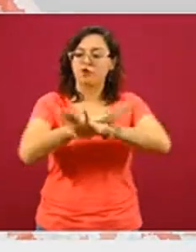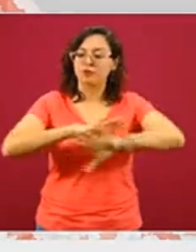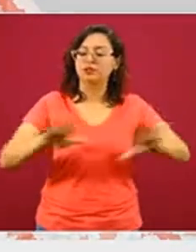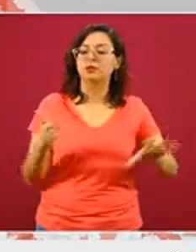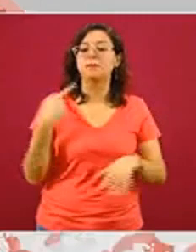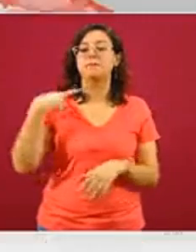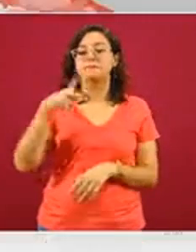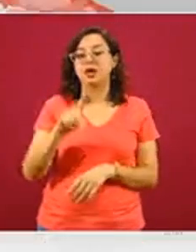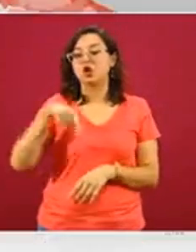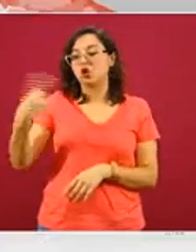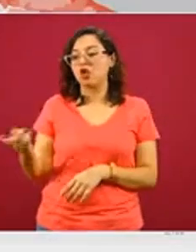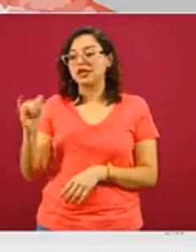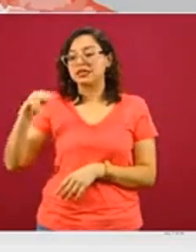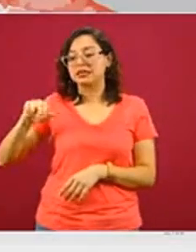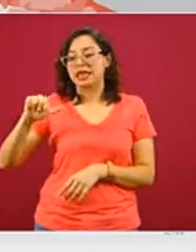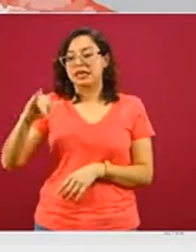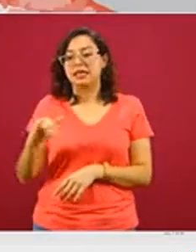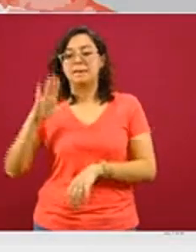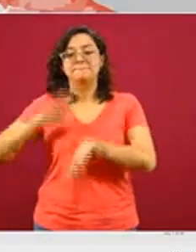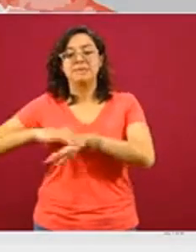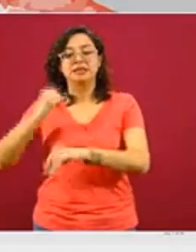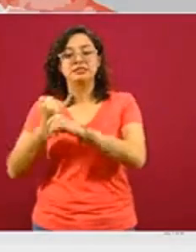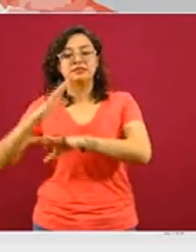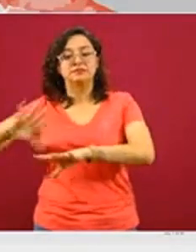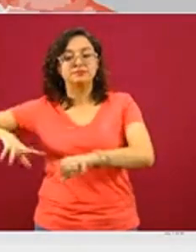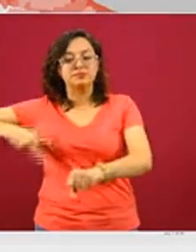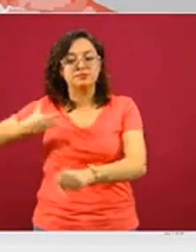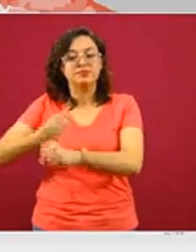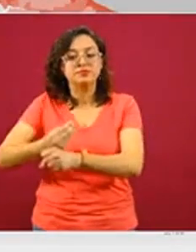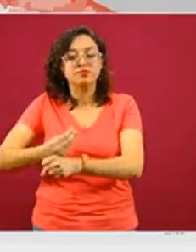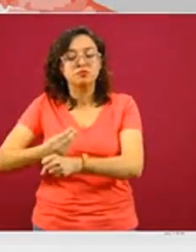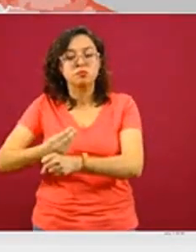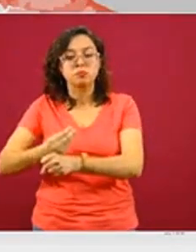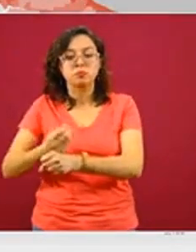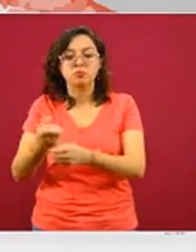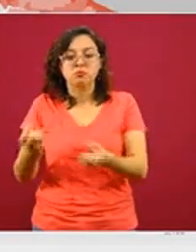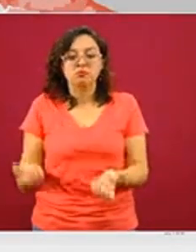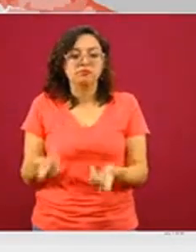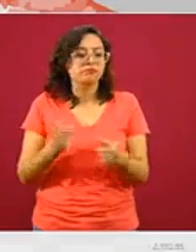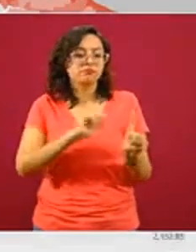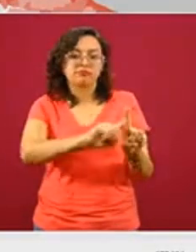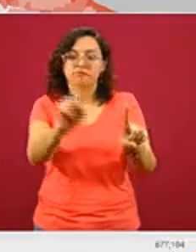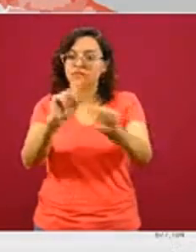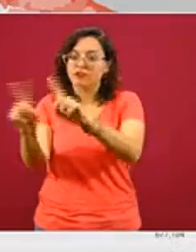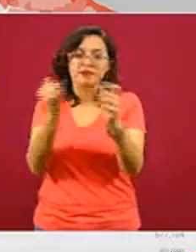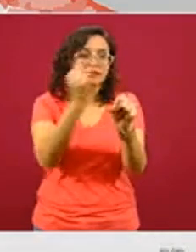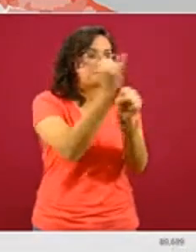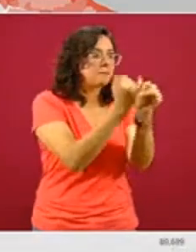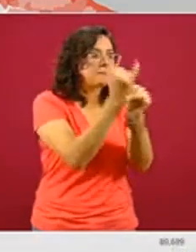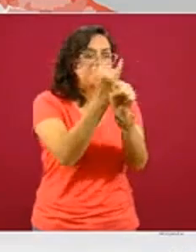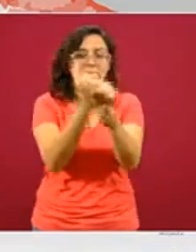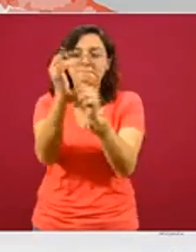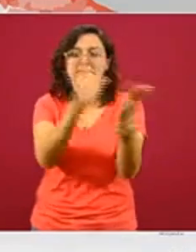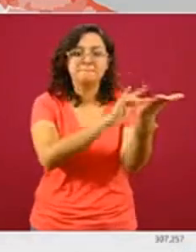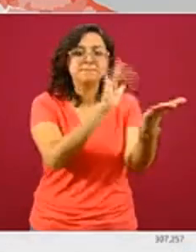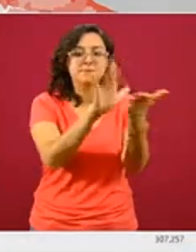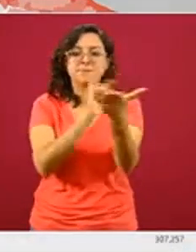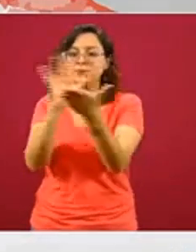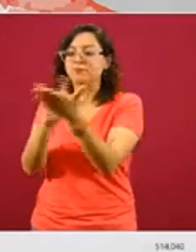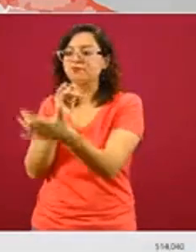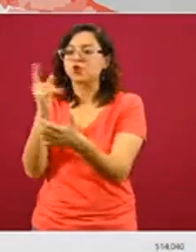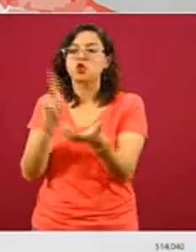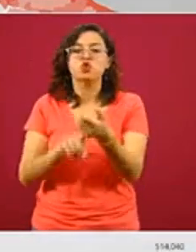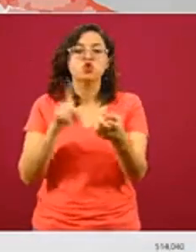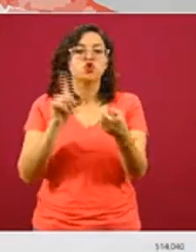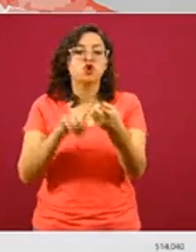ellos aportan información adicional sobre una cantidad de recursos muy importante, incluyendo dónde están los hospitales,